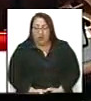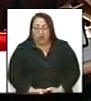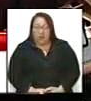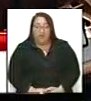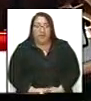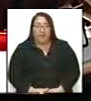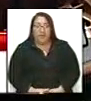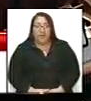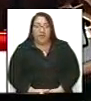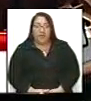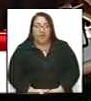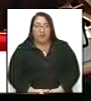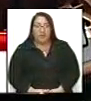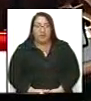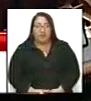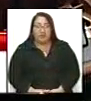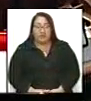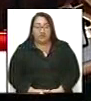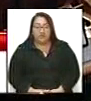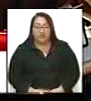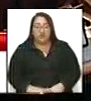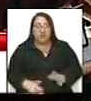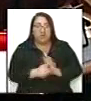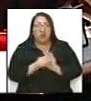De ley